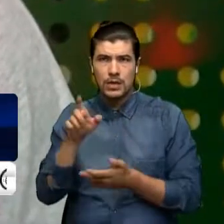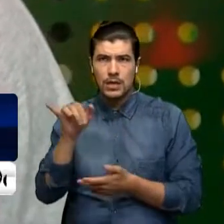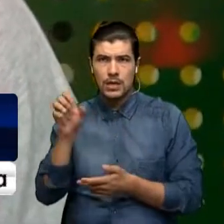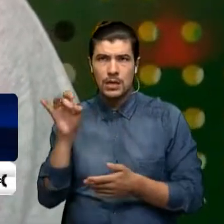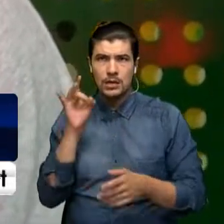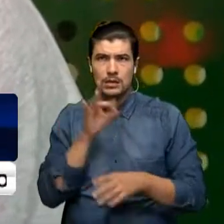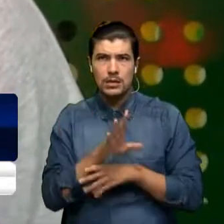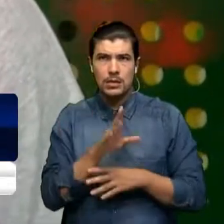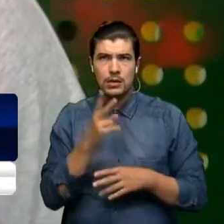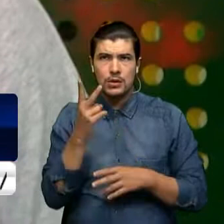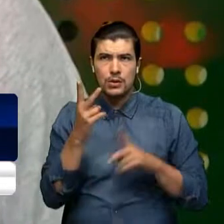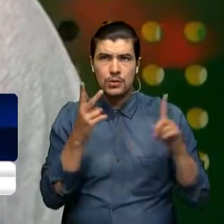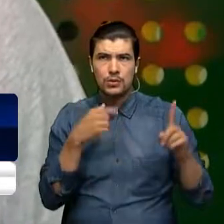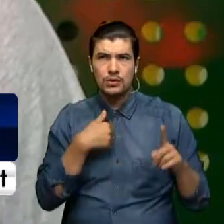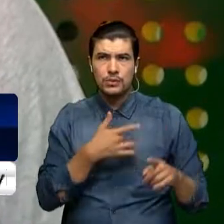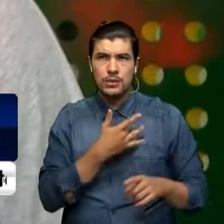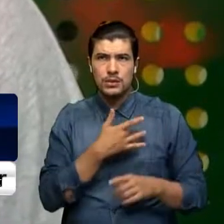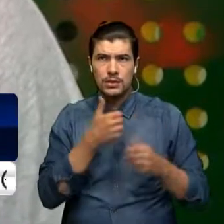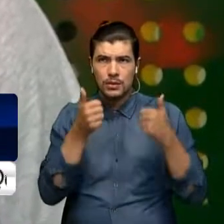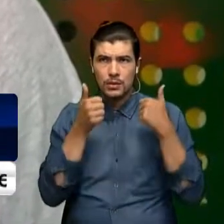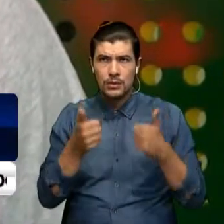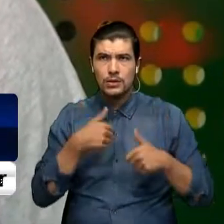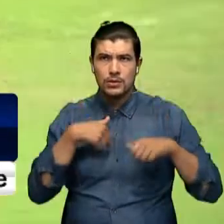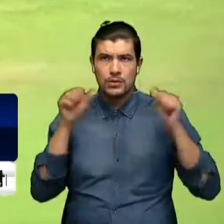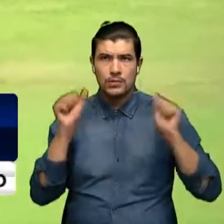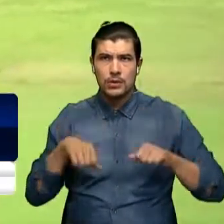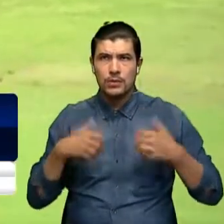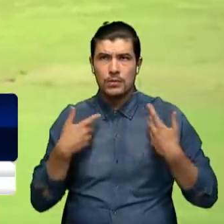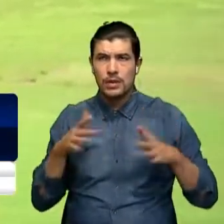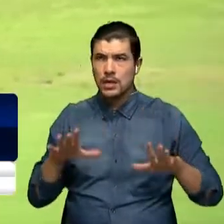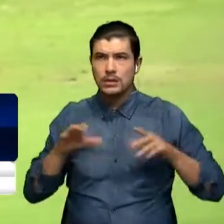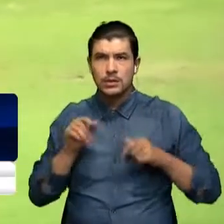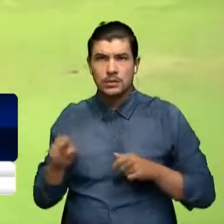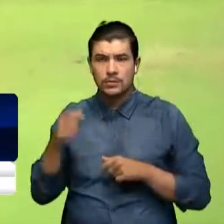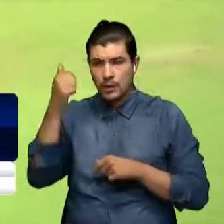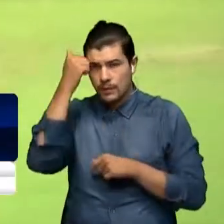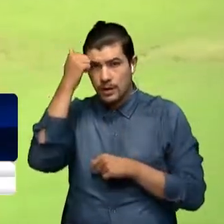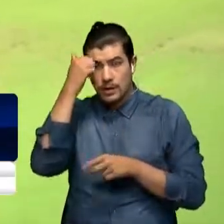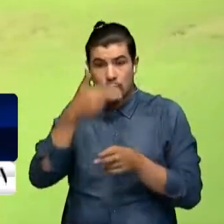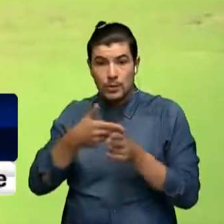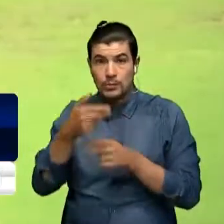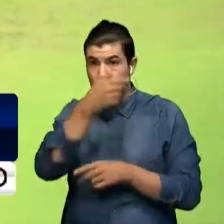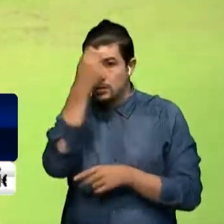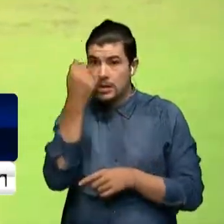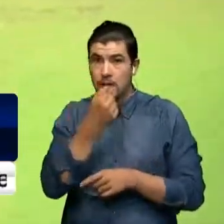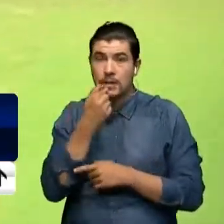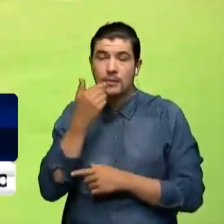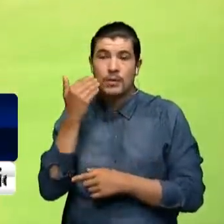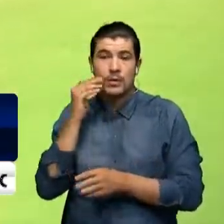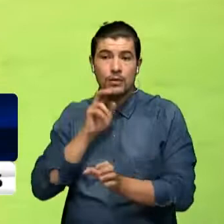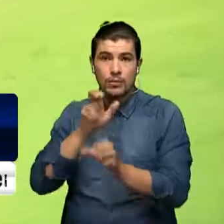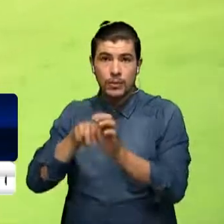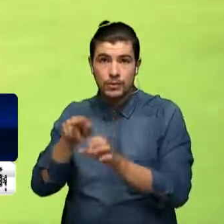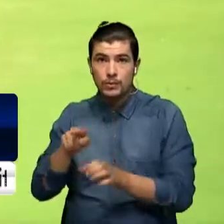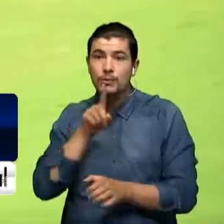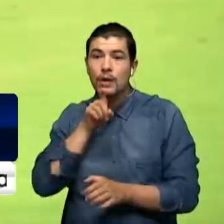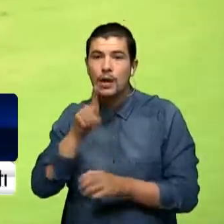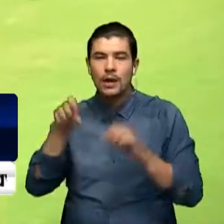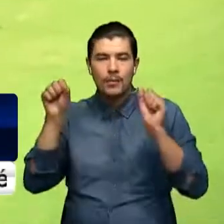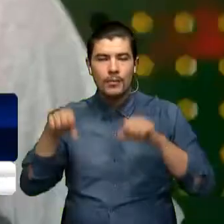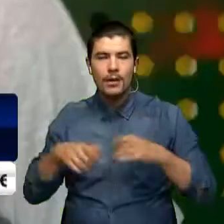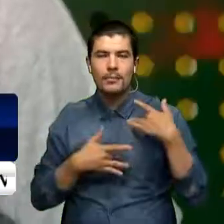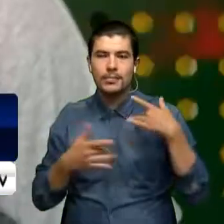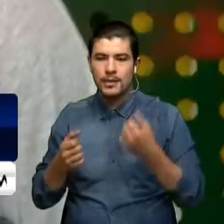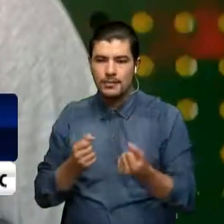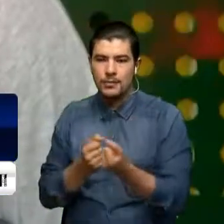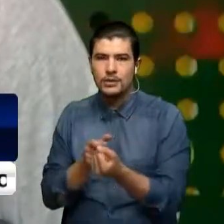entonces me siento bien para afrontar lo que me pueda poner el profe por eso espera que en septiembre cuando se ha inscrito por atlético bucaramanga puede aportarle al